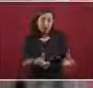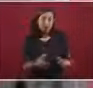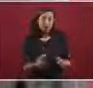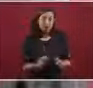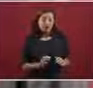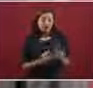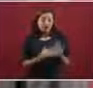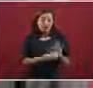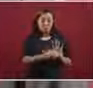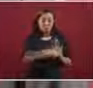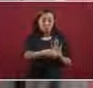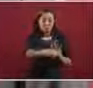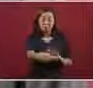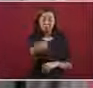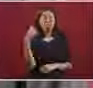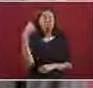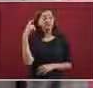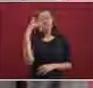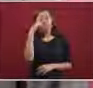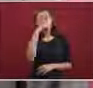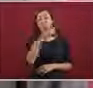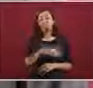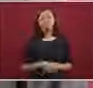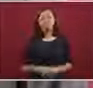complicado, muy complejo.